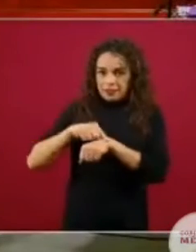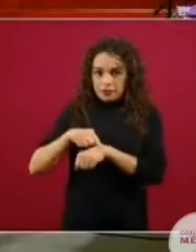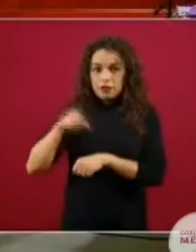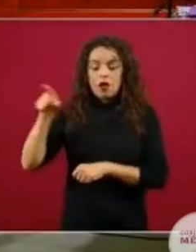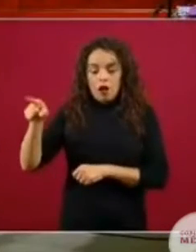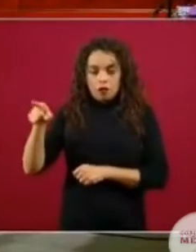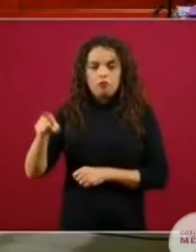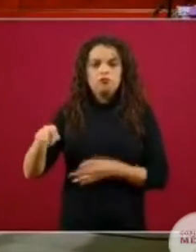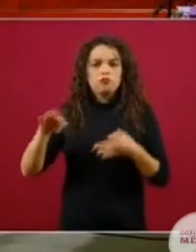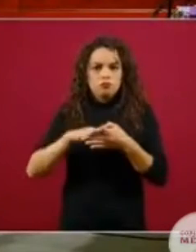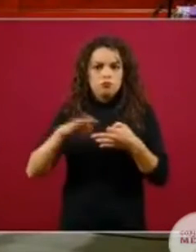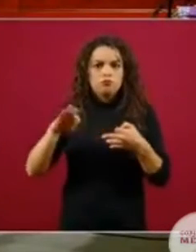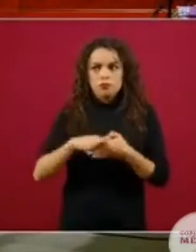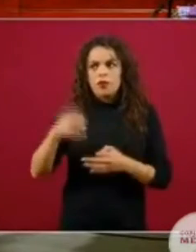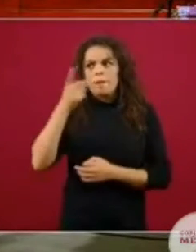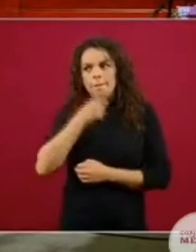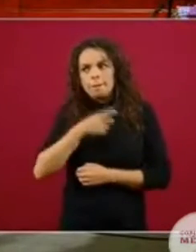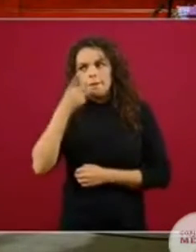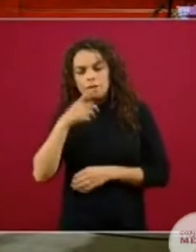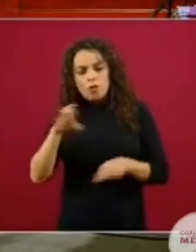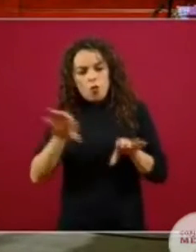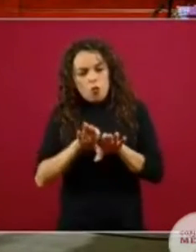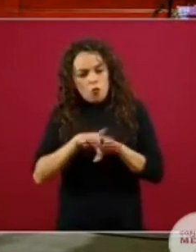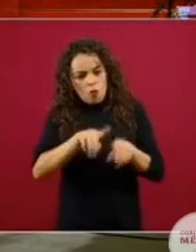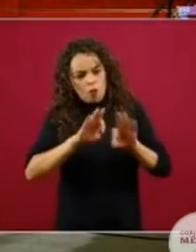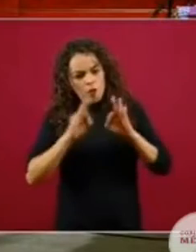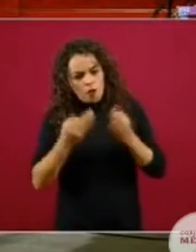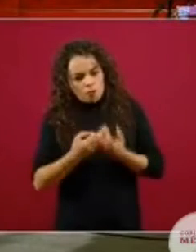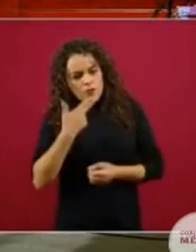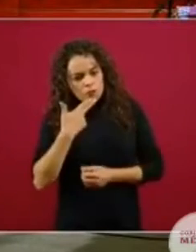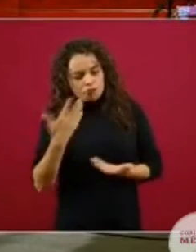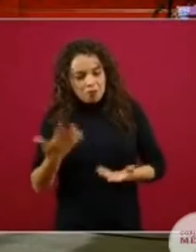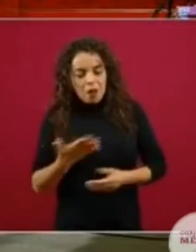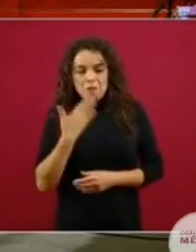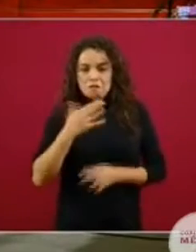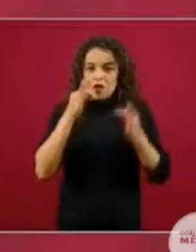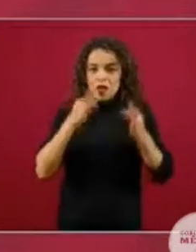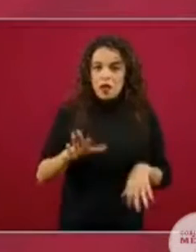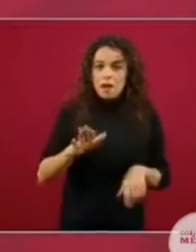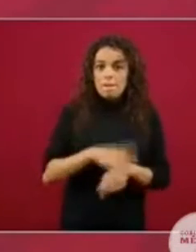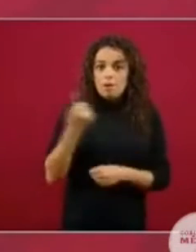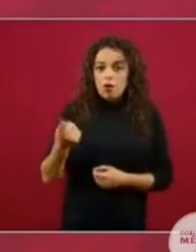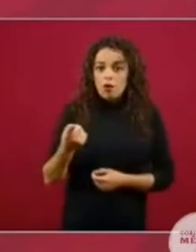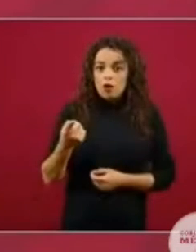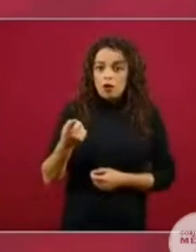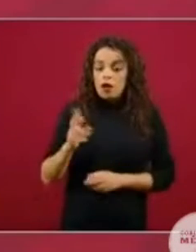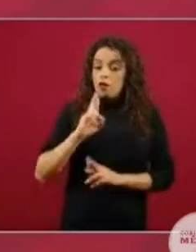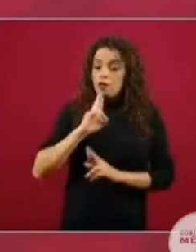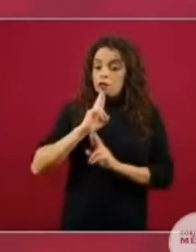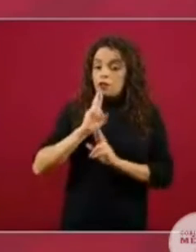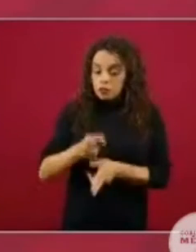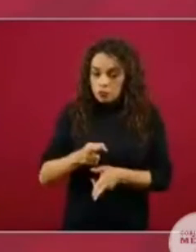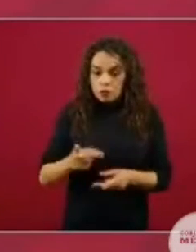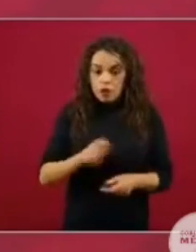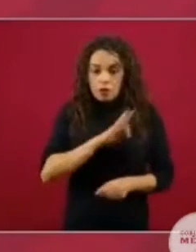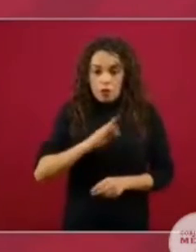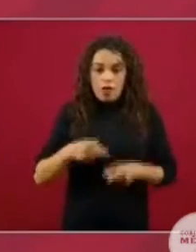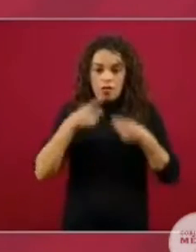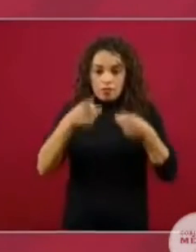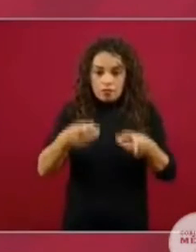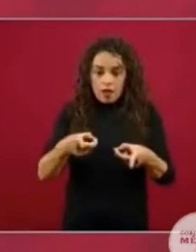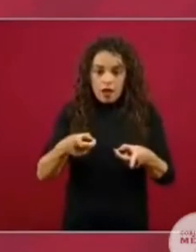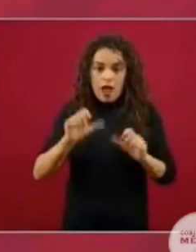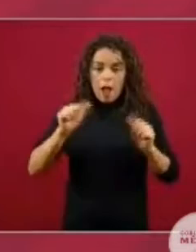porque nos ha permitido intercambiar con la población respuestas a preguntas que son básicas de todos los días se lo